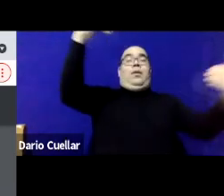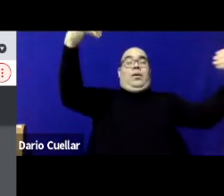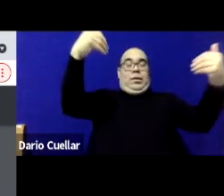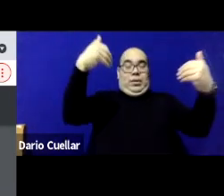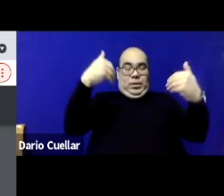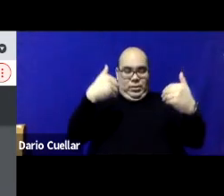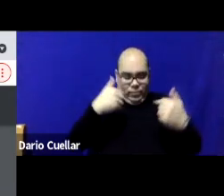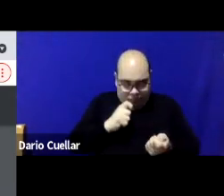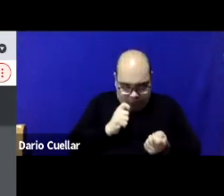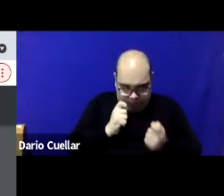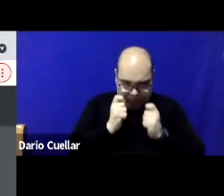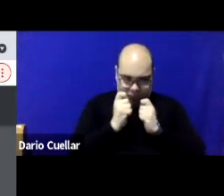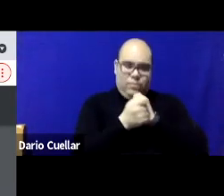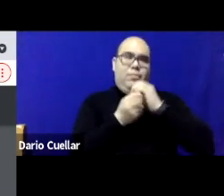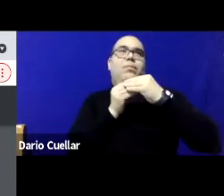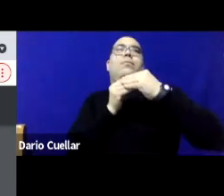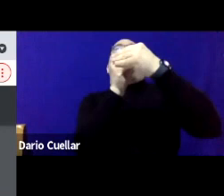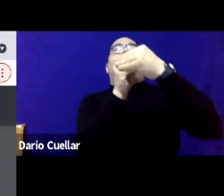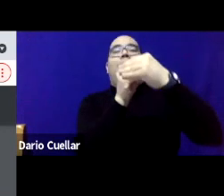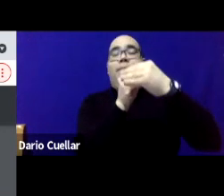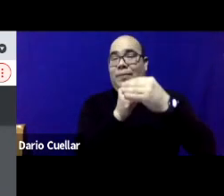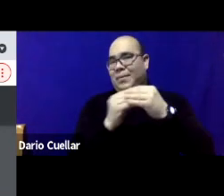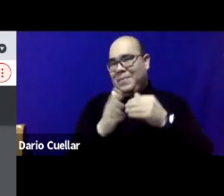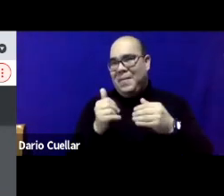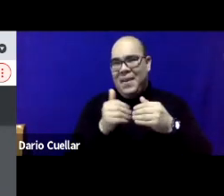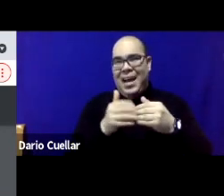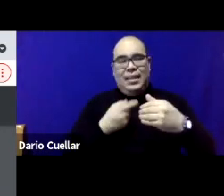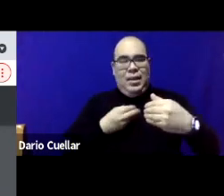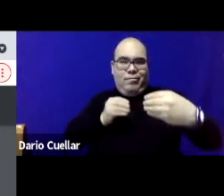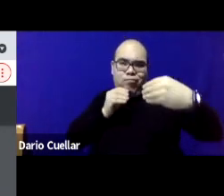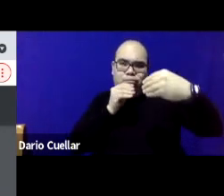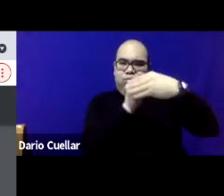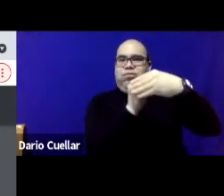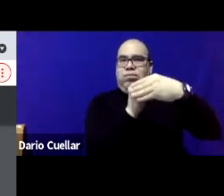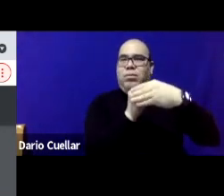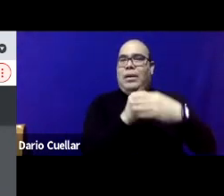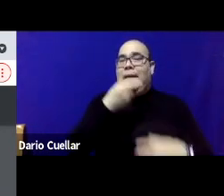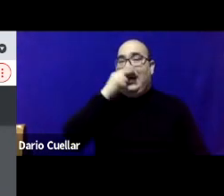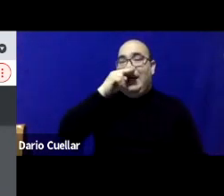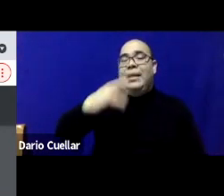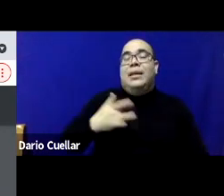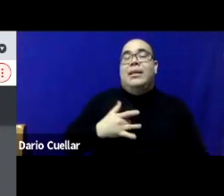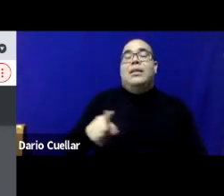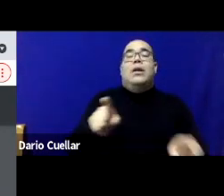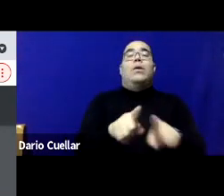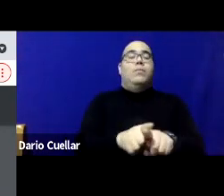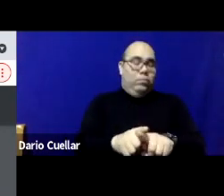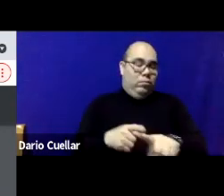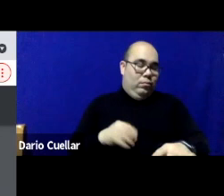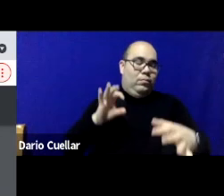niño habituación. Y esto va a hacer que más fácilmente el niño adquiera algo que nosotros